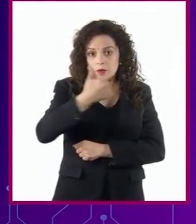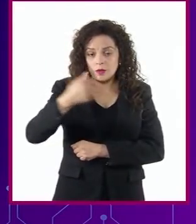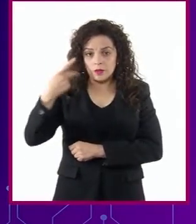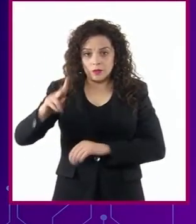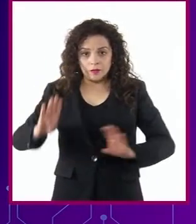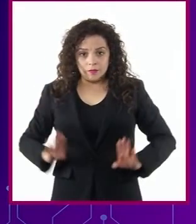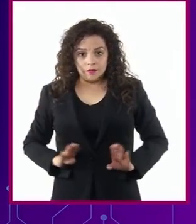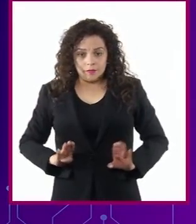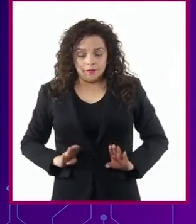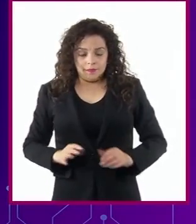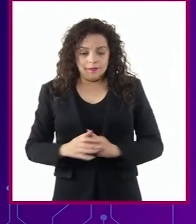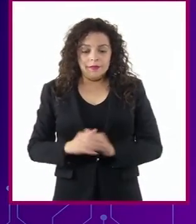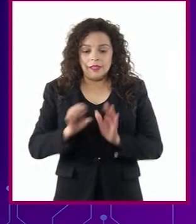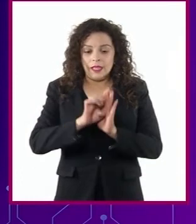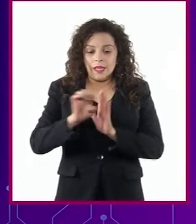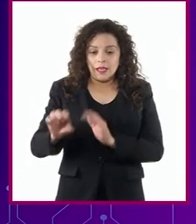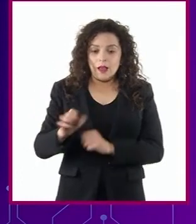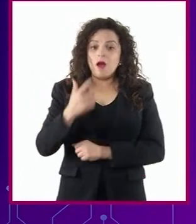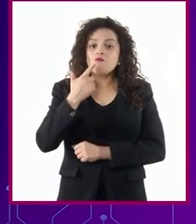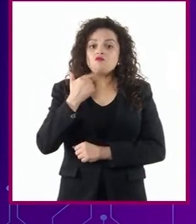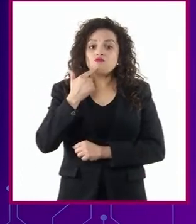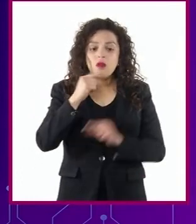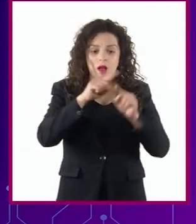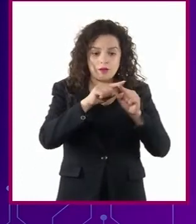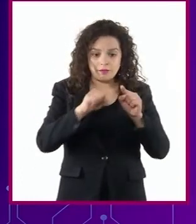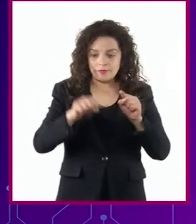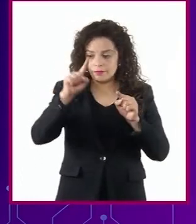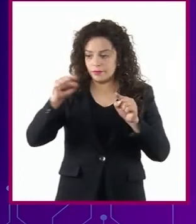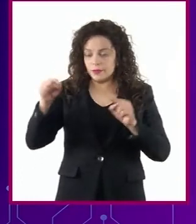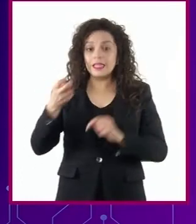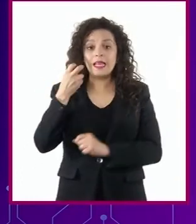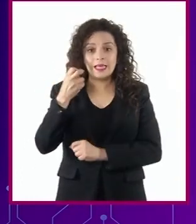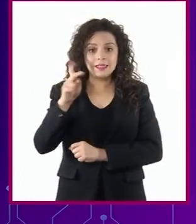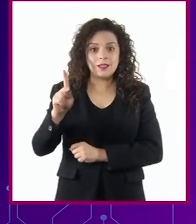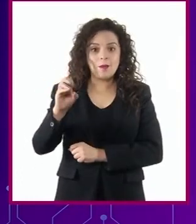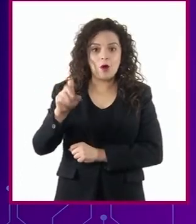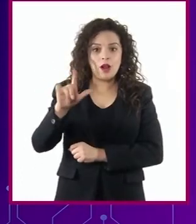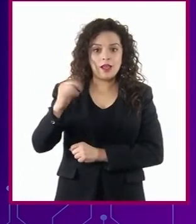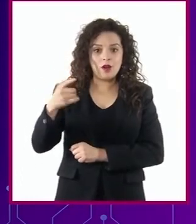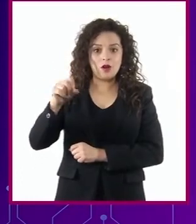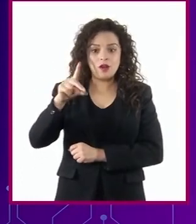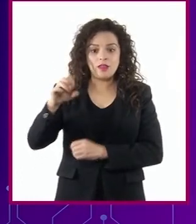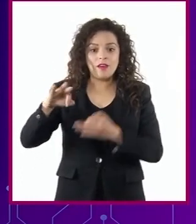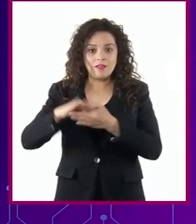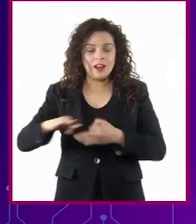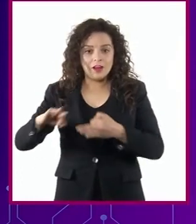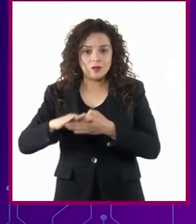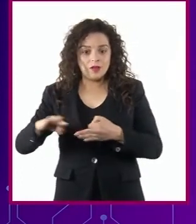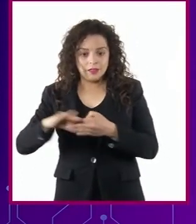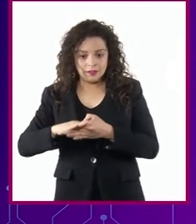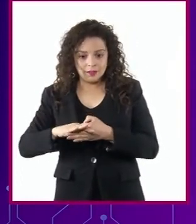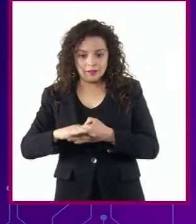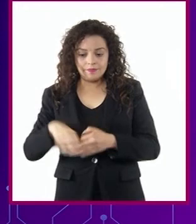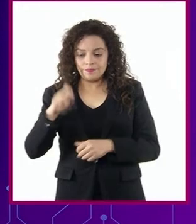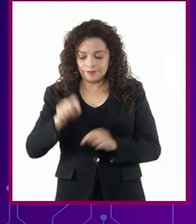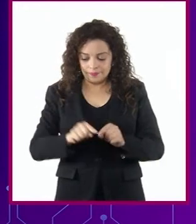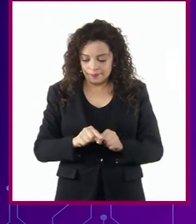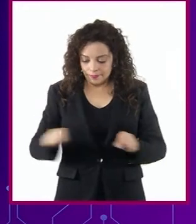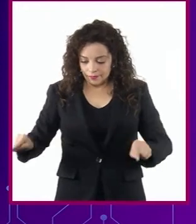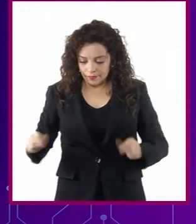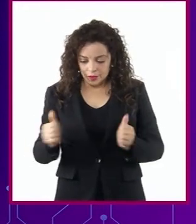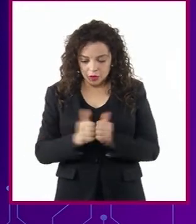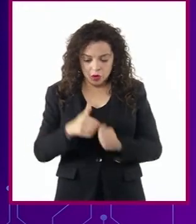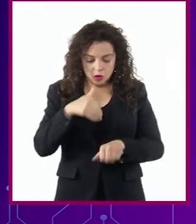el ejemplo, la línea roja representa el polígono de frecuencias. Las cantidades que se ubican en el eje horizontal con números